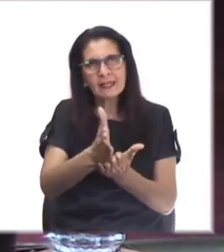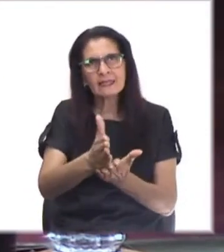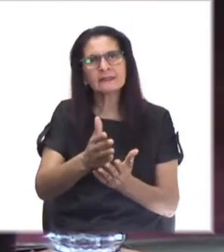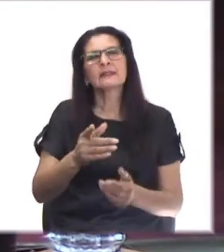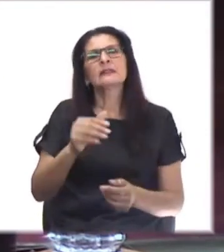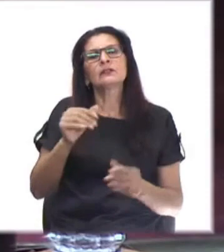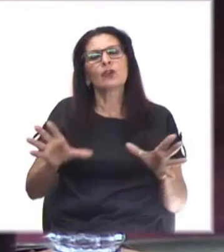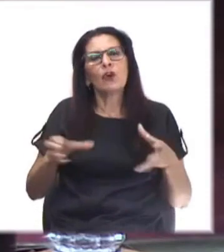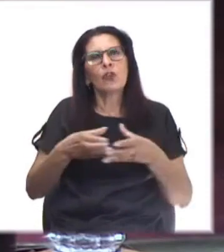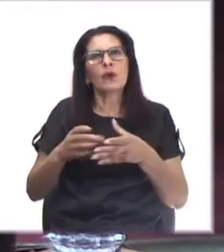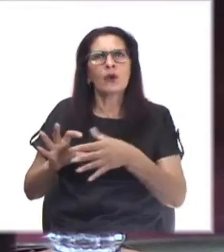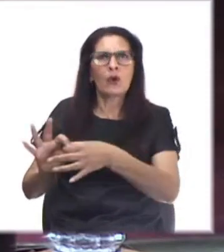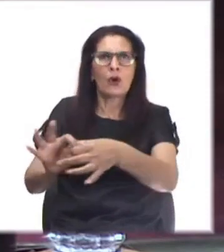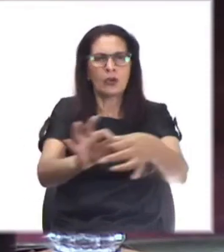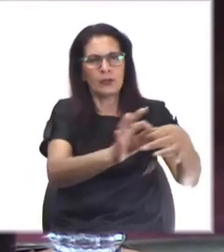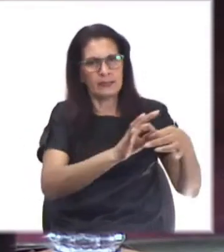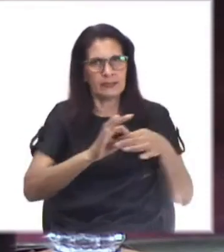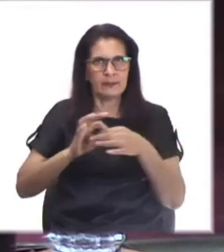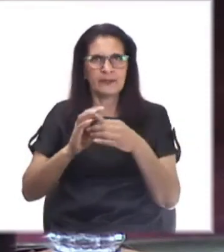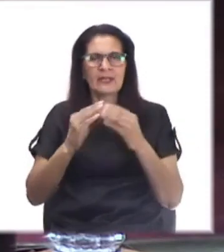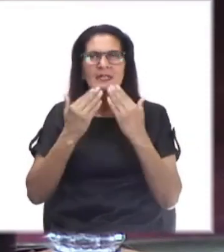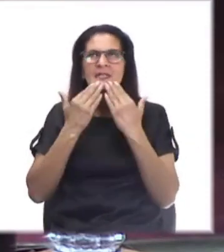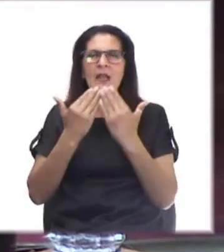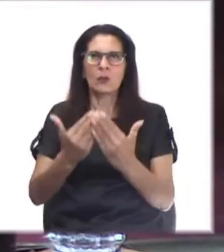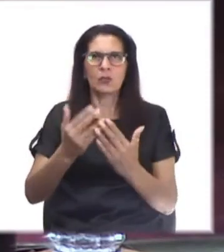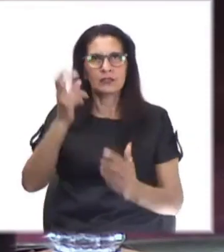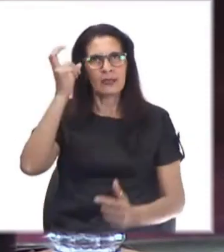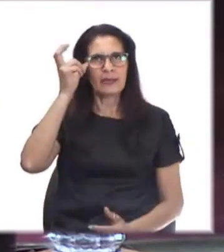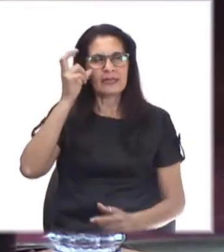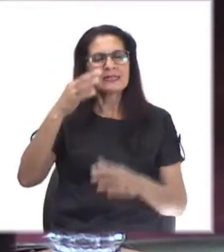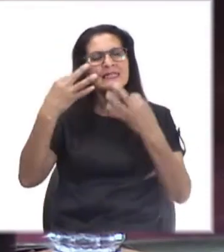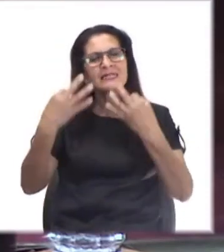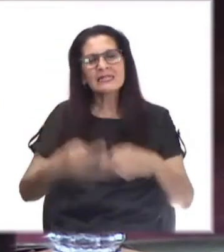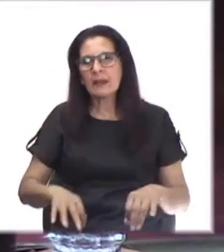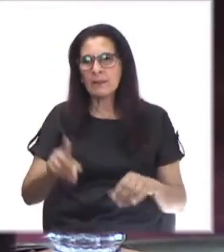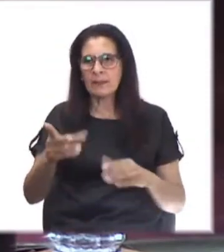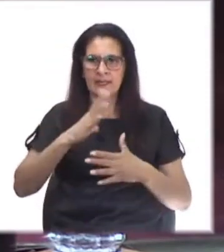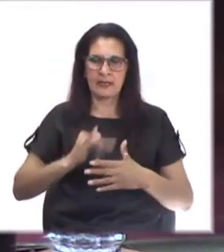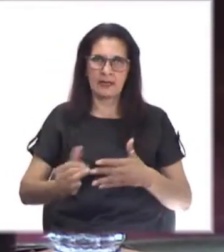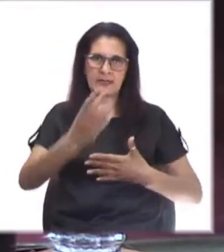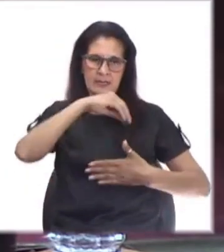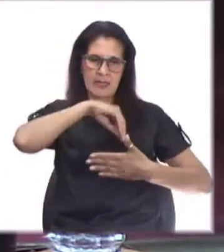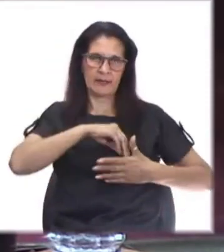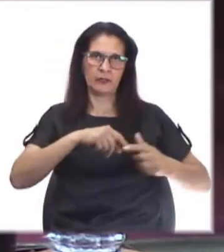utopías colectivas. Salud, Tabaré, siempre estarás en nuestros corazones.